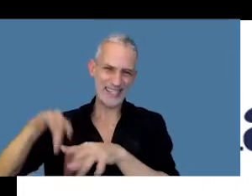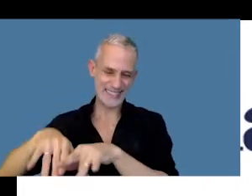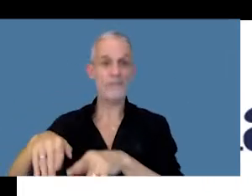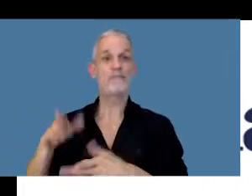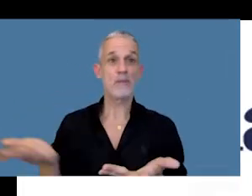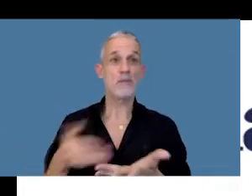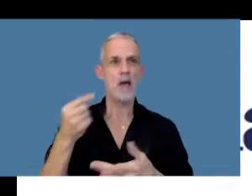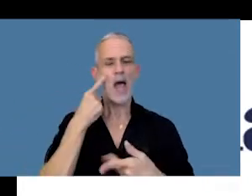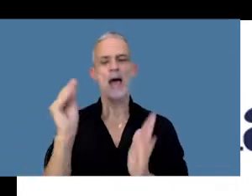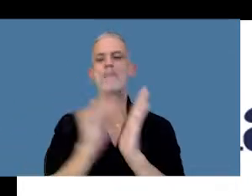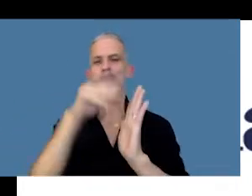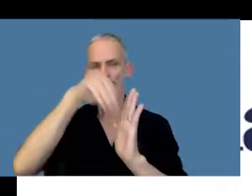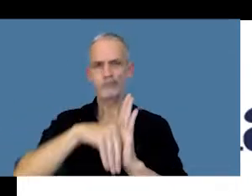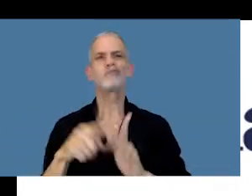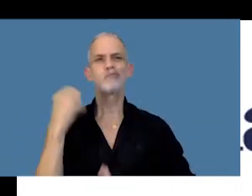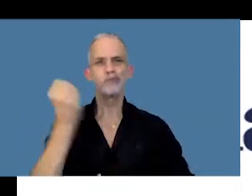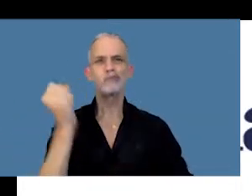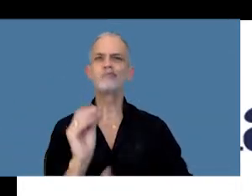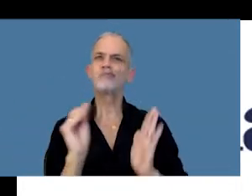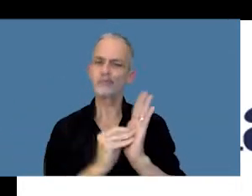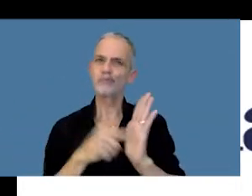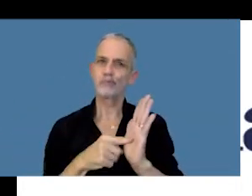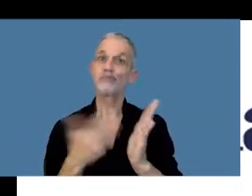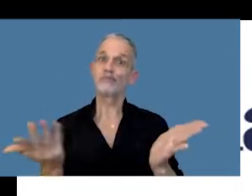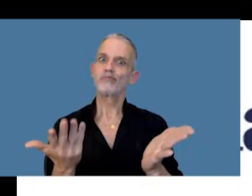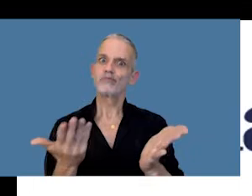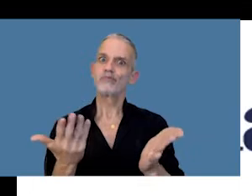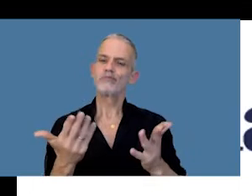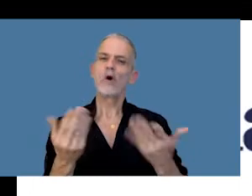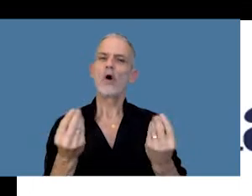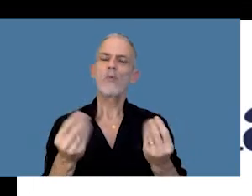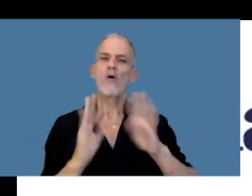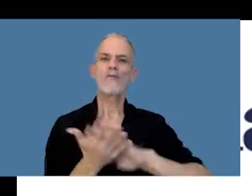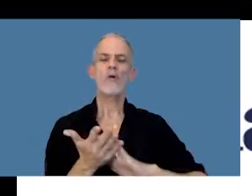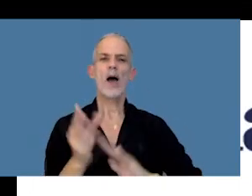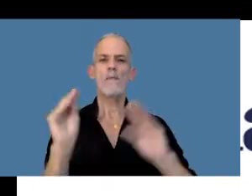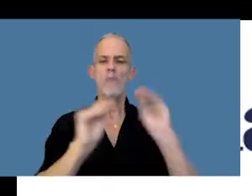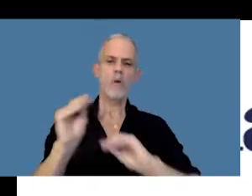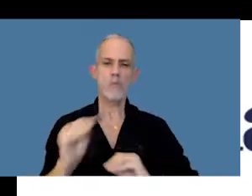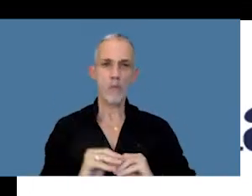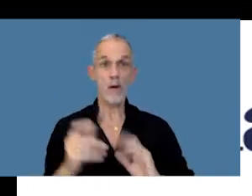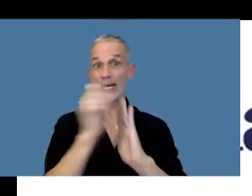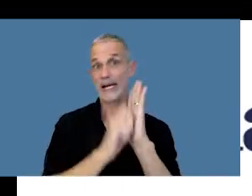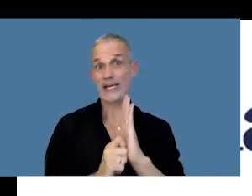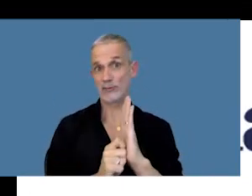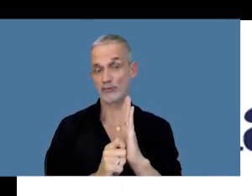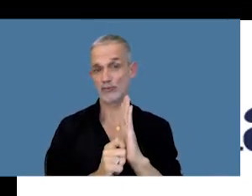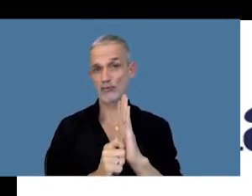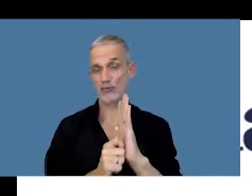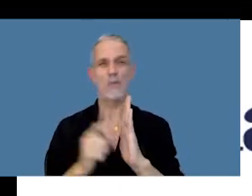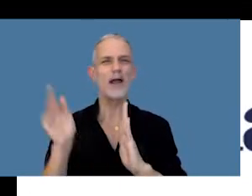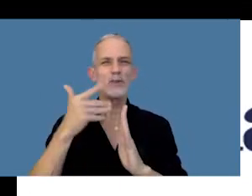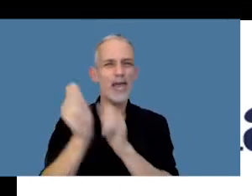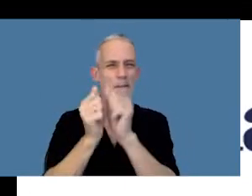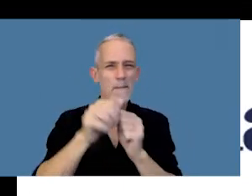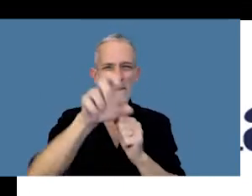se considera relevante proceder a la operatividad de un registro para que toda